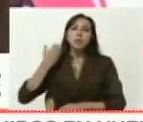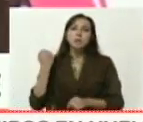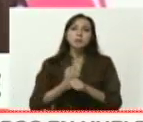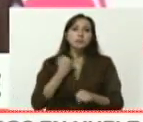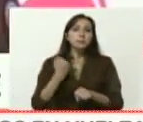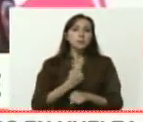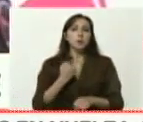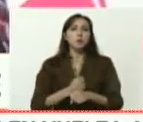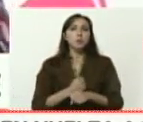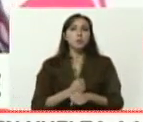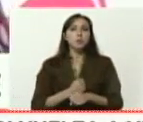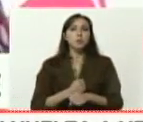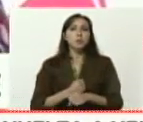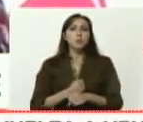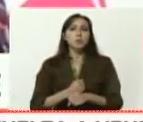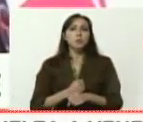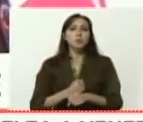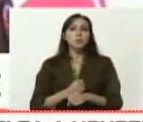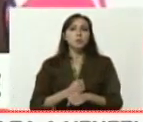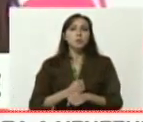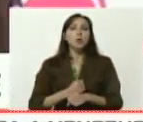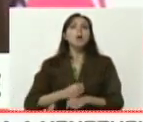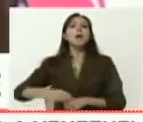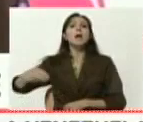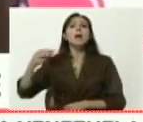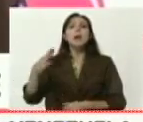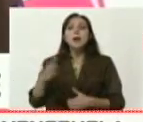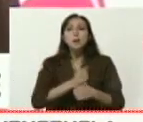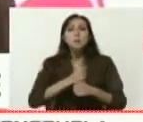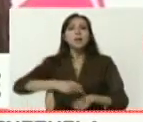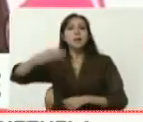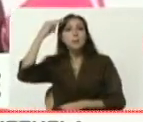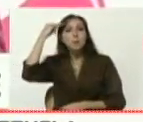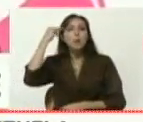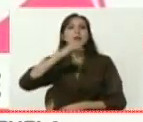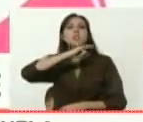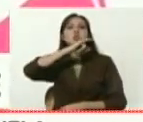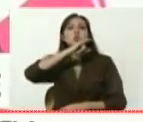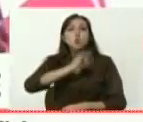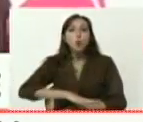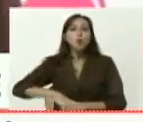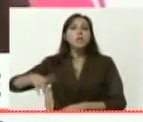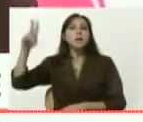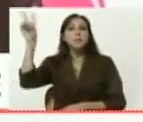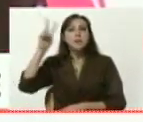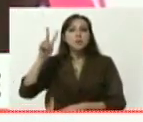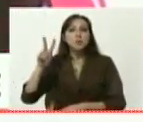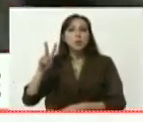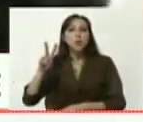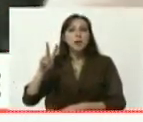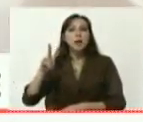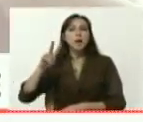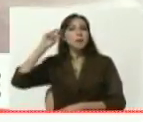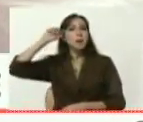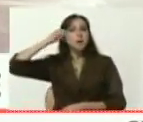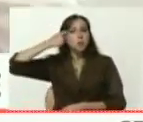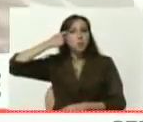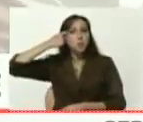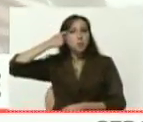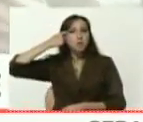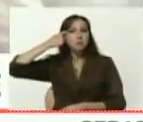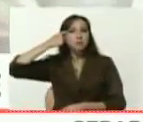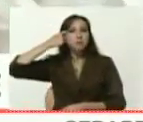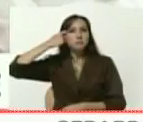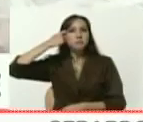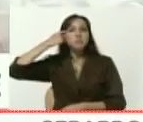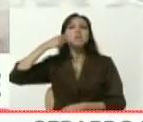llevó a rescatar nuestra memoria histórica. Reunificó la Fuerza Armada Nacional Bolivariana y la hizo